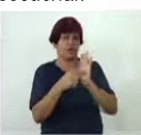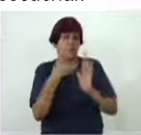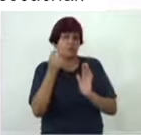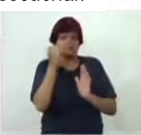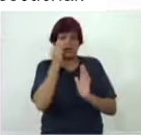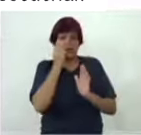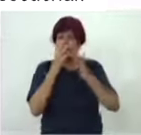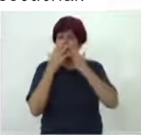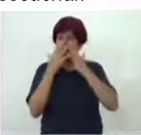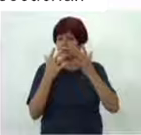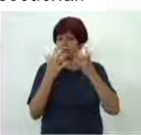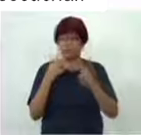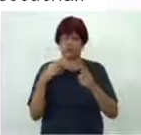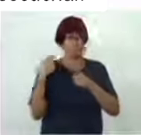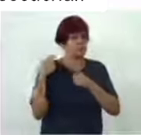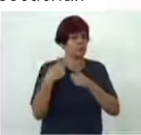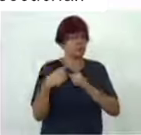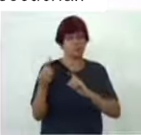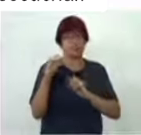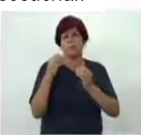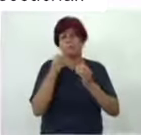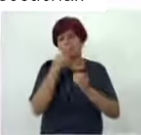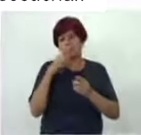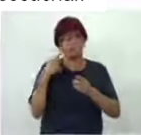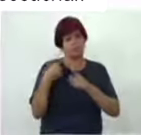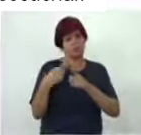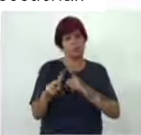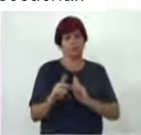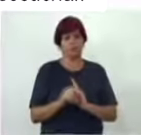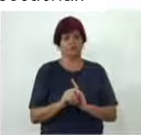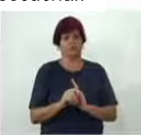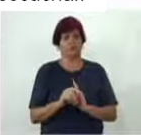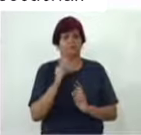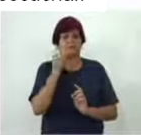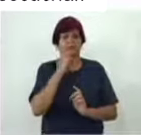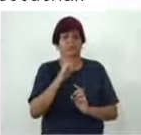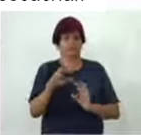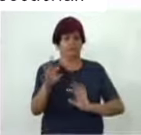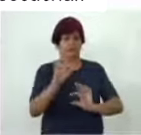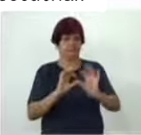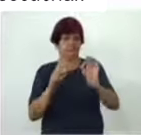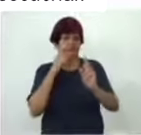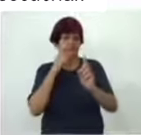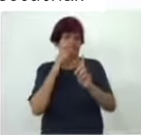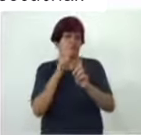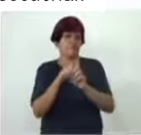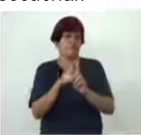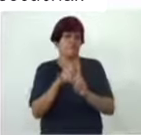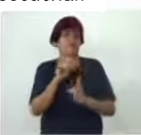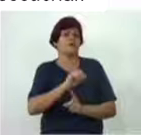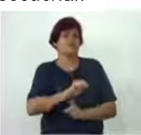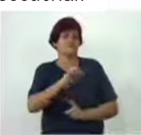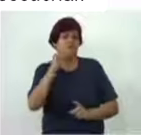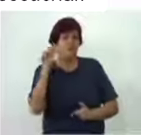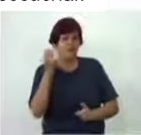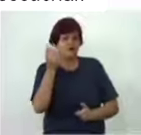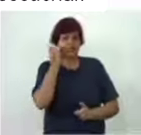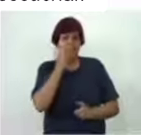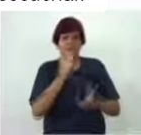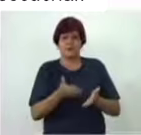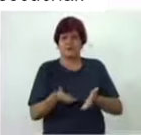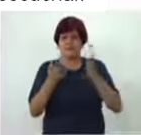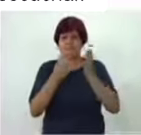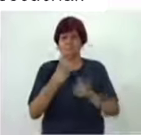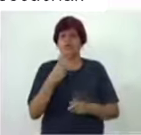más importante y otras veces puede ser otra. También seleccioné este objetivo porque han alcanzado mayor desarrollo de